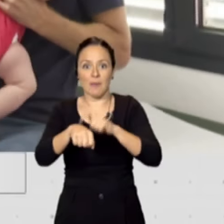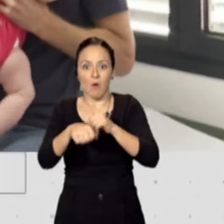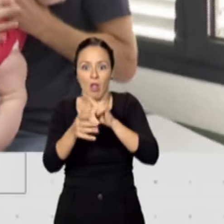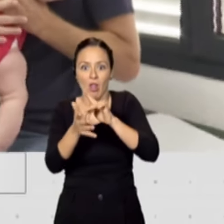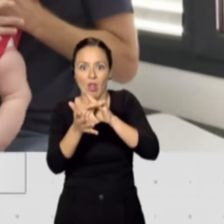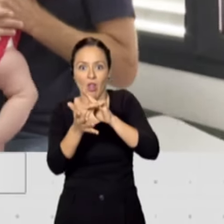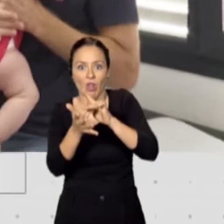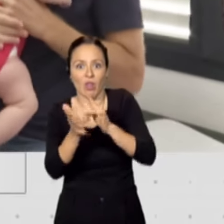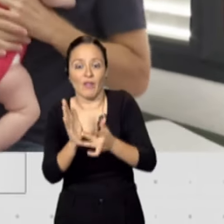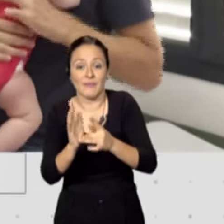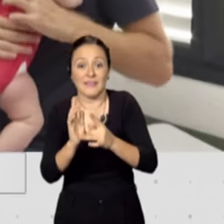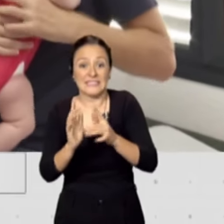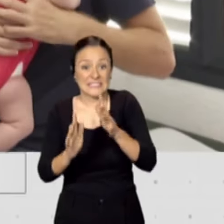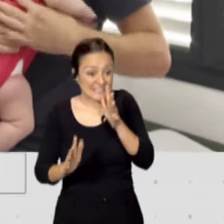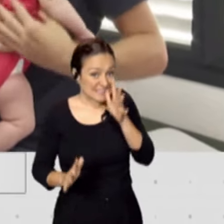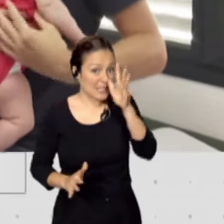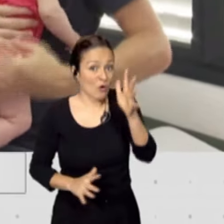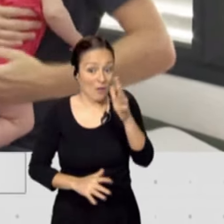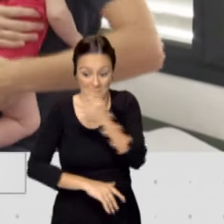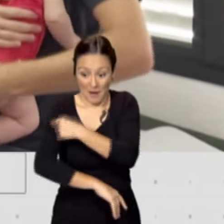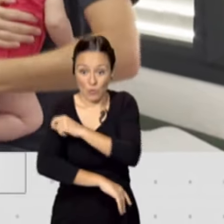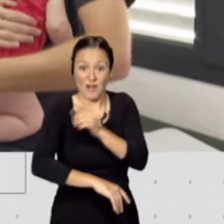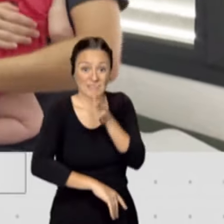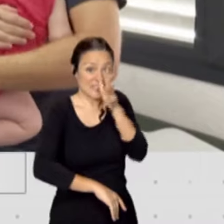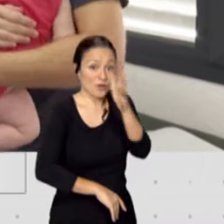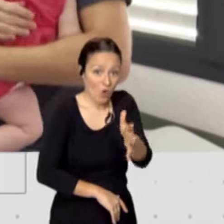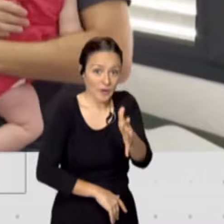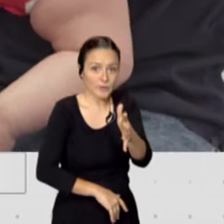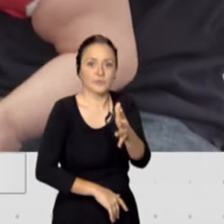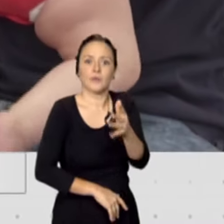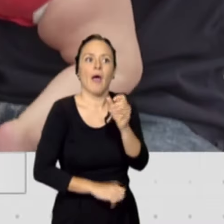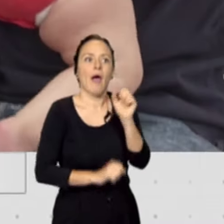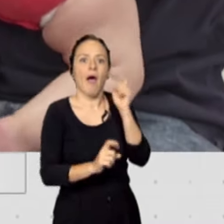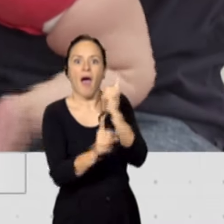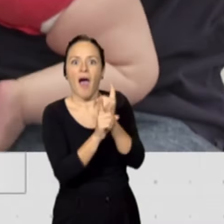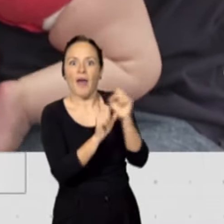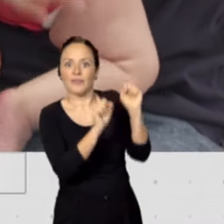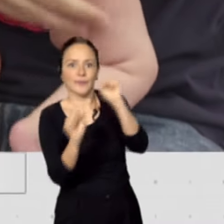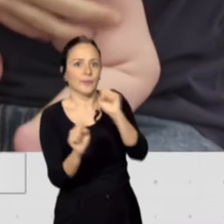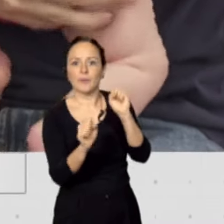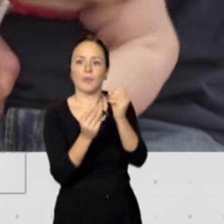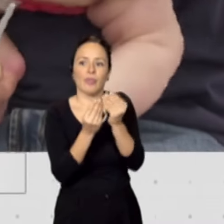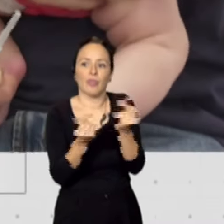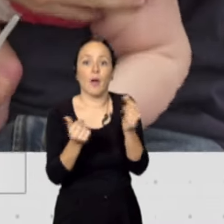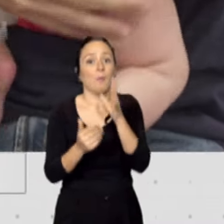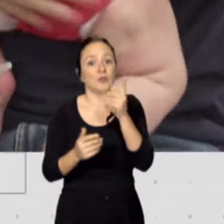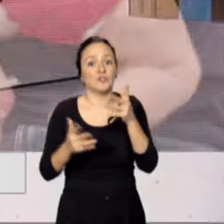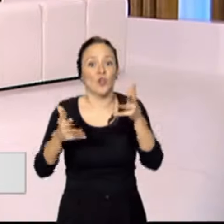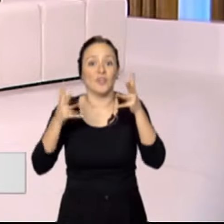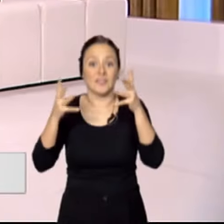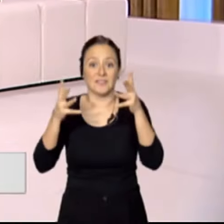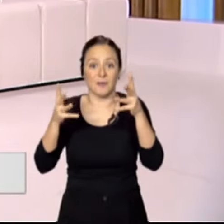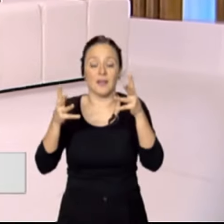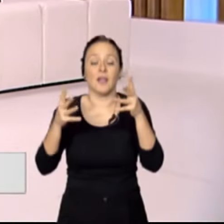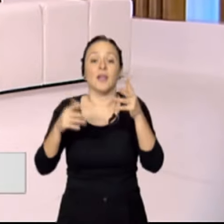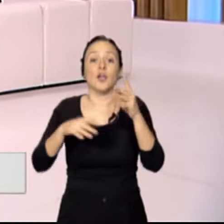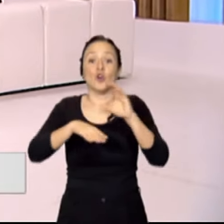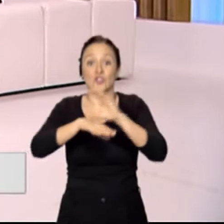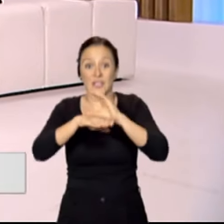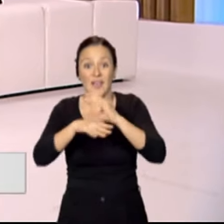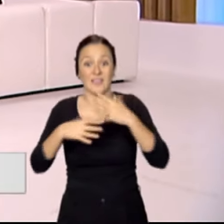5 o 6 años prácticamente van desapareciendo por eso sería deseable que el Ministerio de sanidad que la consejería de sanidad